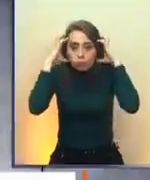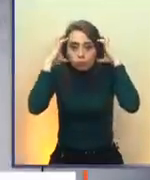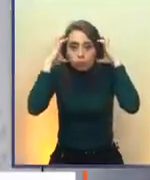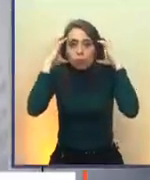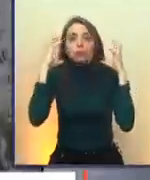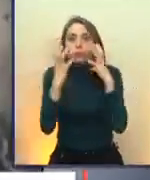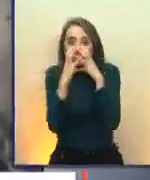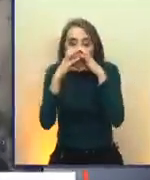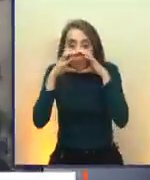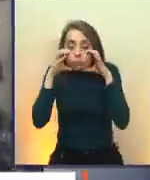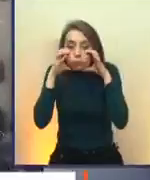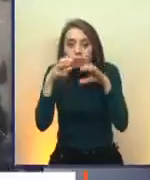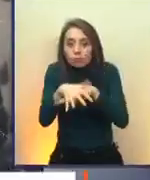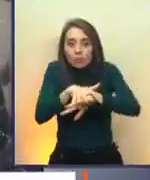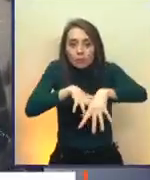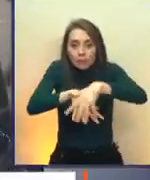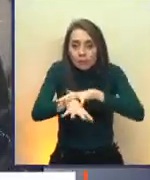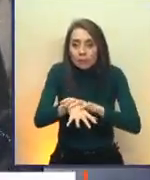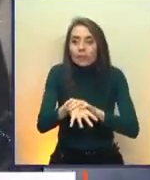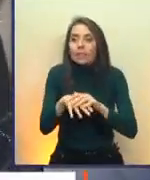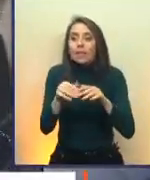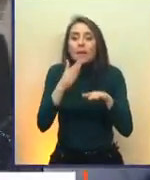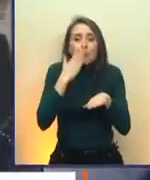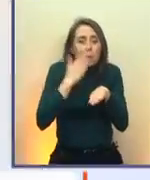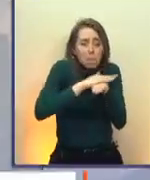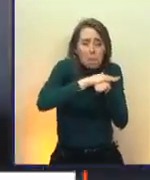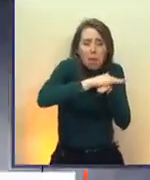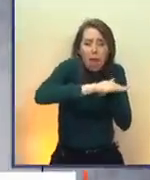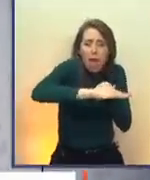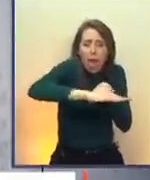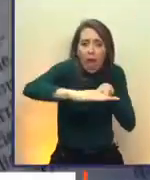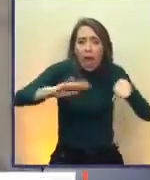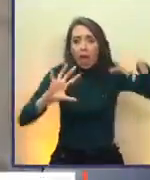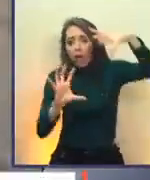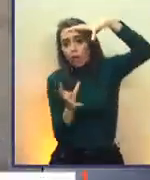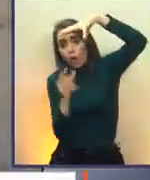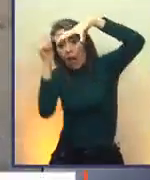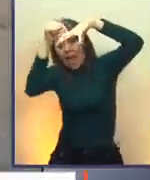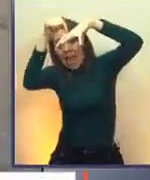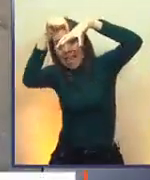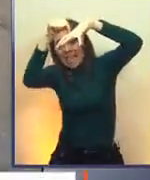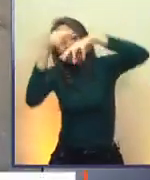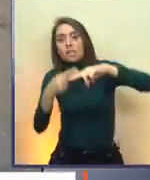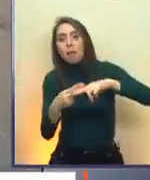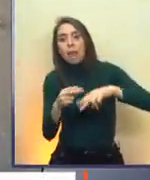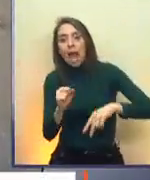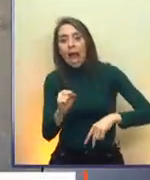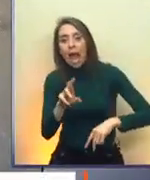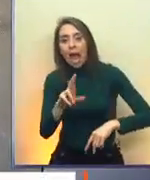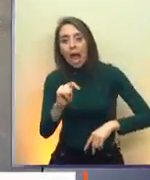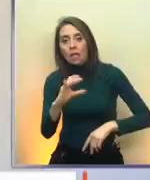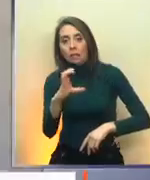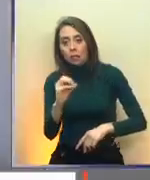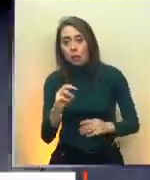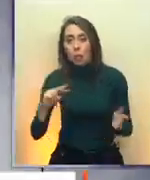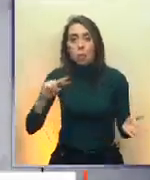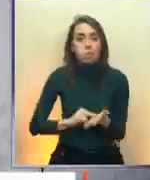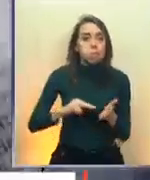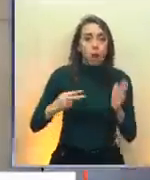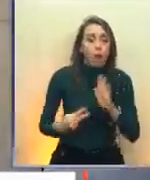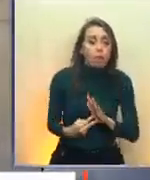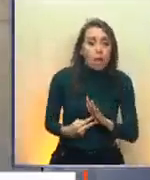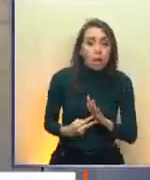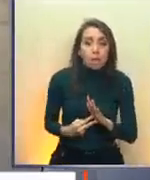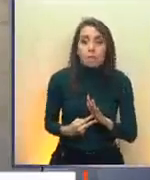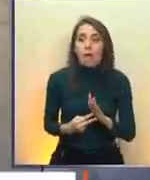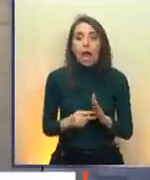Habían pasado varias semanas en la blanca inmensidad del Ártico cuando un nuevo problema amenazó la continuidad de la expedición. Esta vez no